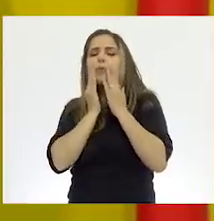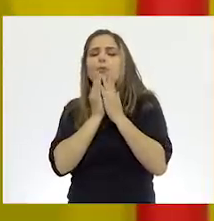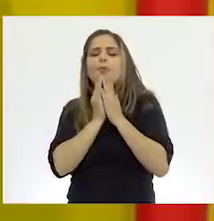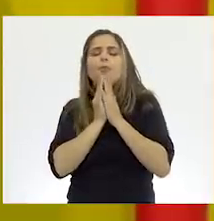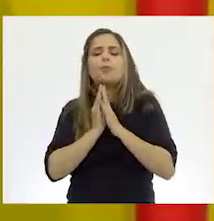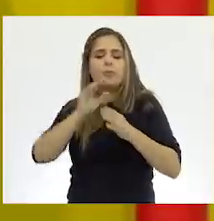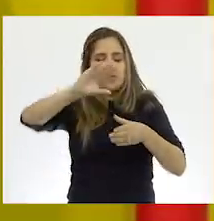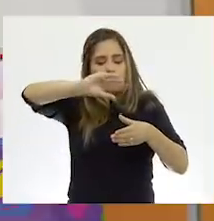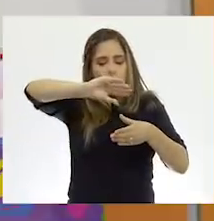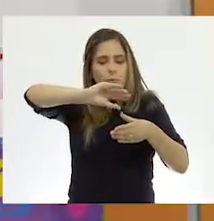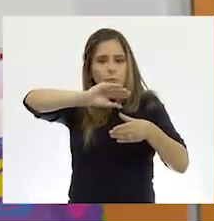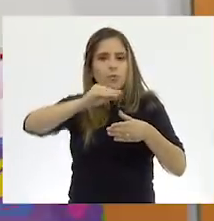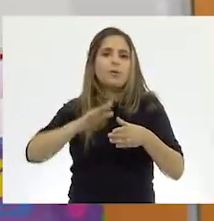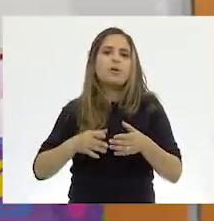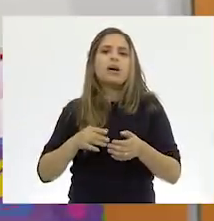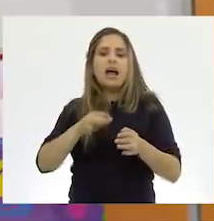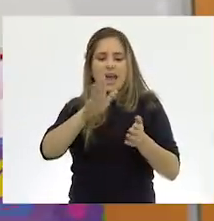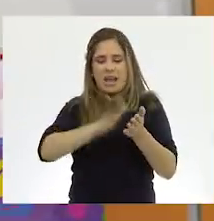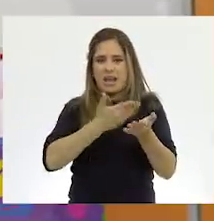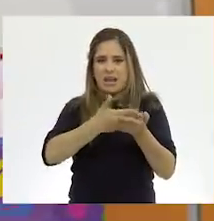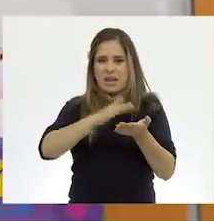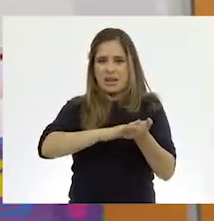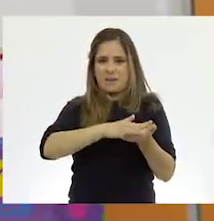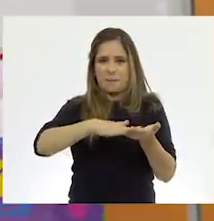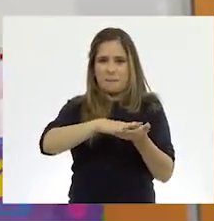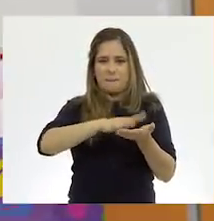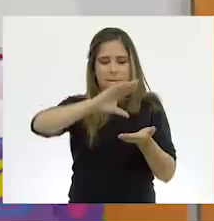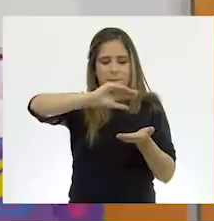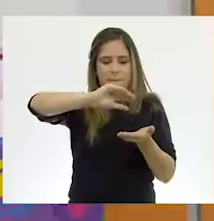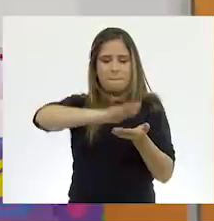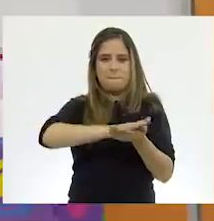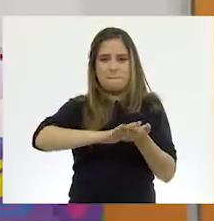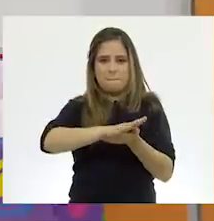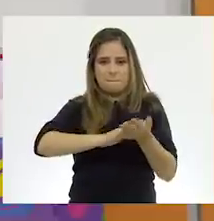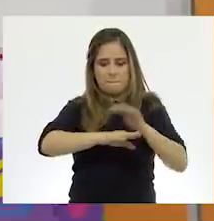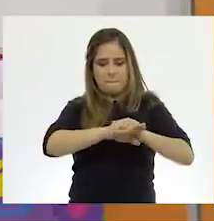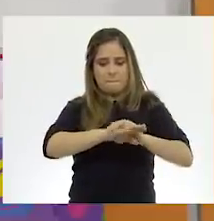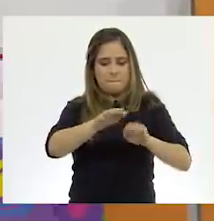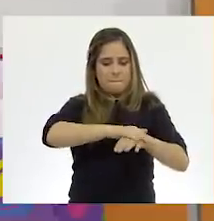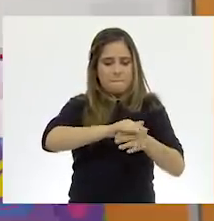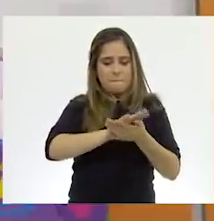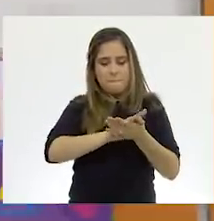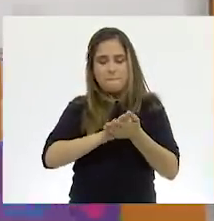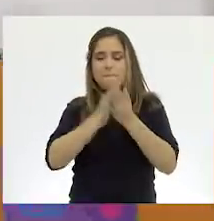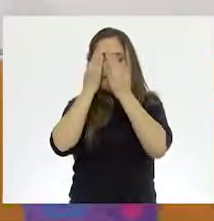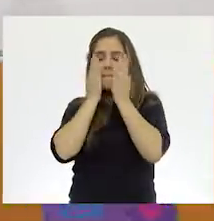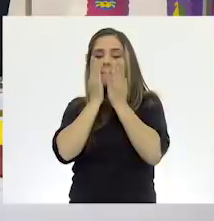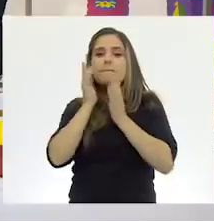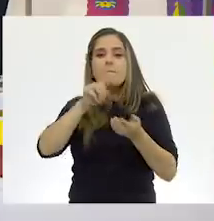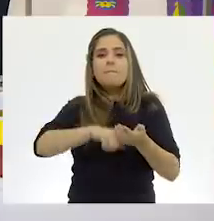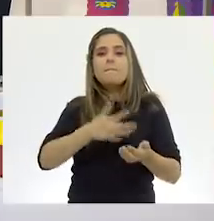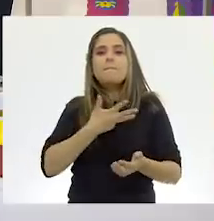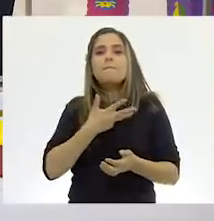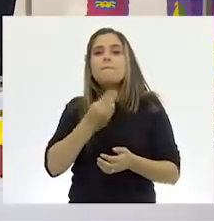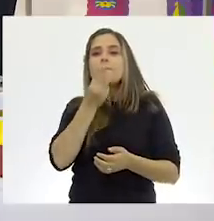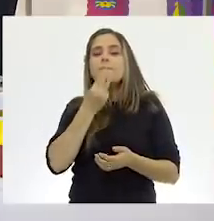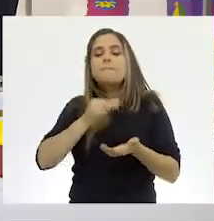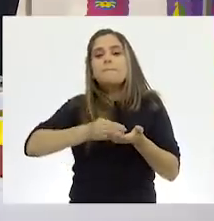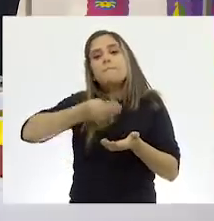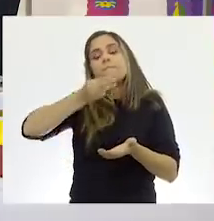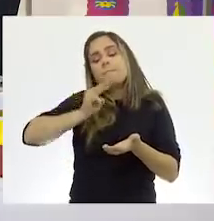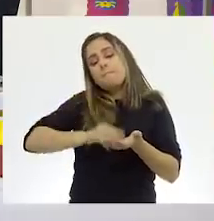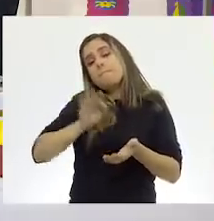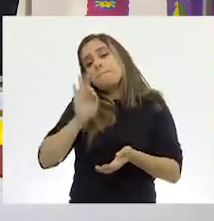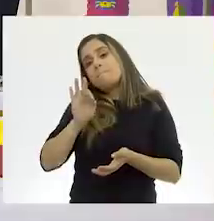se me ocurría, que tal vez en las cremas se ocupan miel para que deje más suavecita las manos. Así es. Veamos, ¿el de hasta abajo?